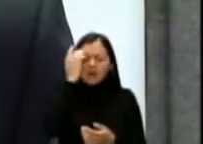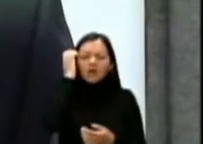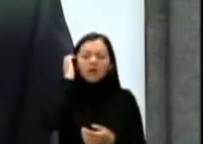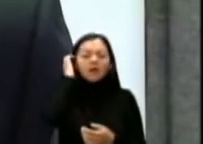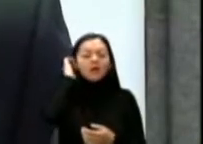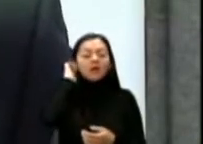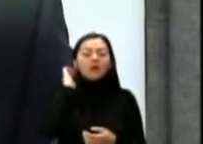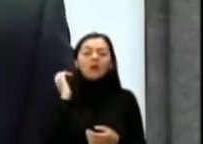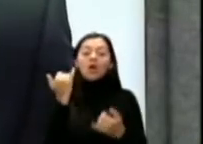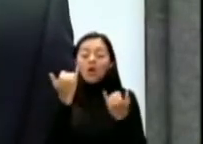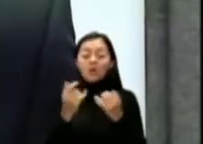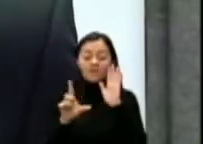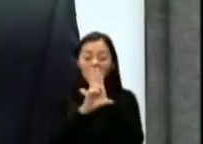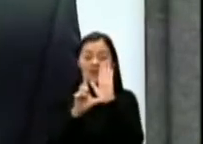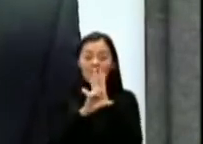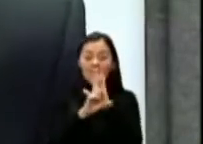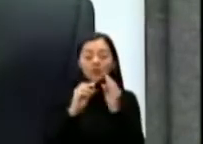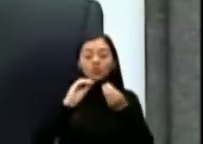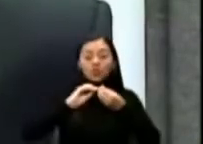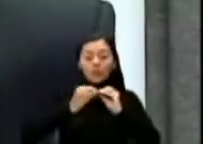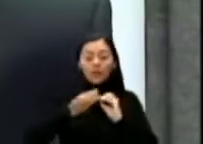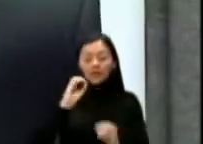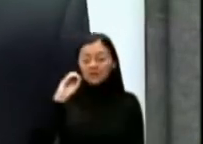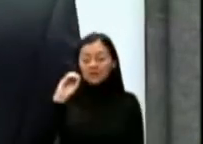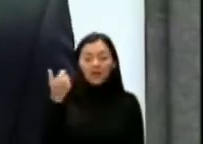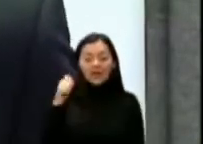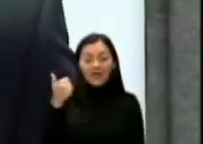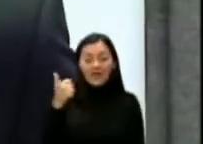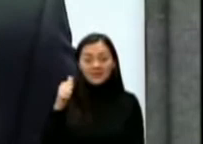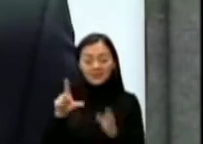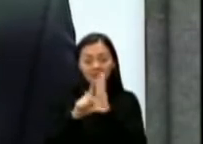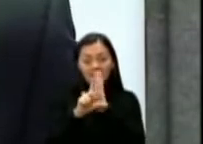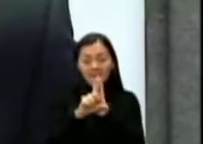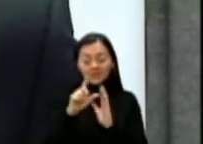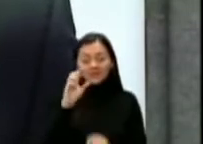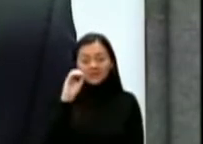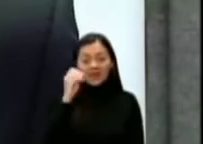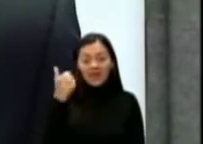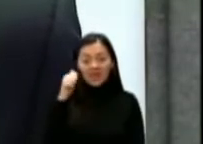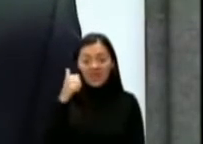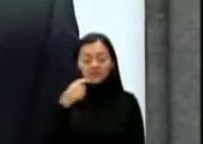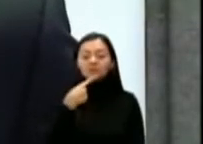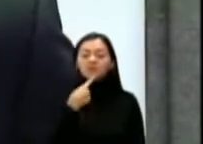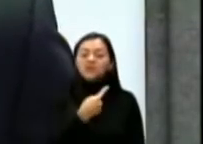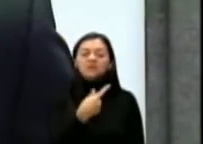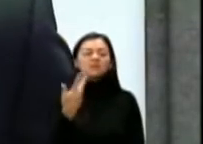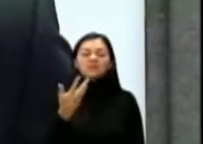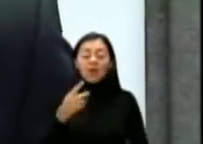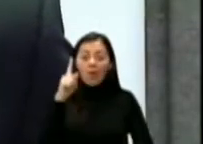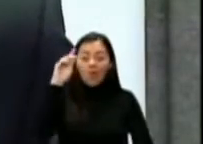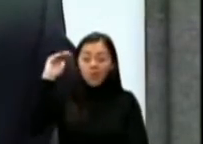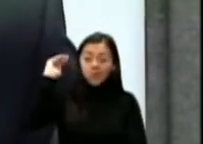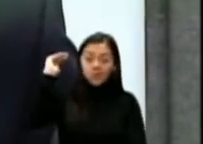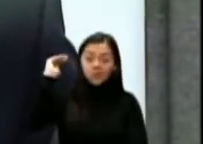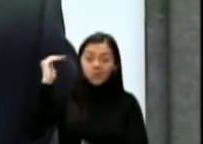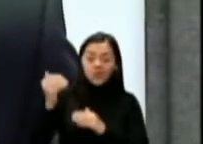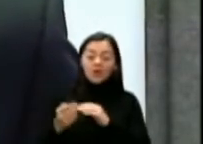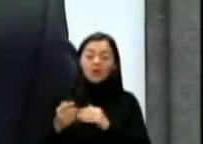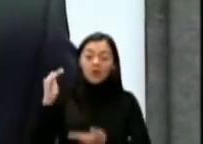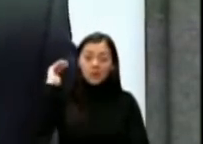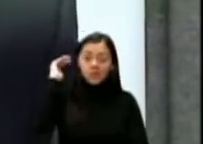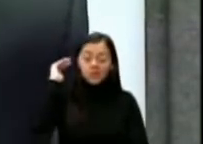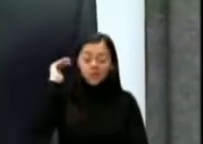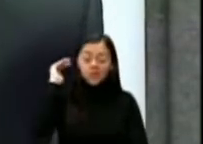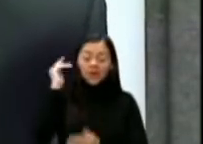mencionada ley 010 como dejaba solo 50 centavos por cada barril petrolero para las provincias